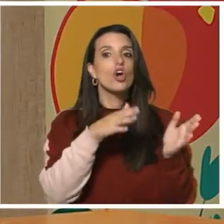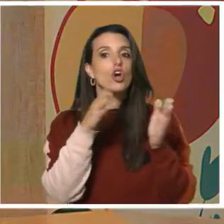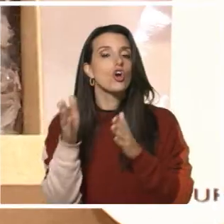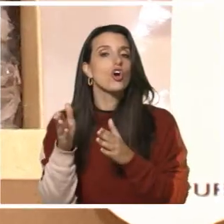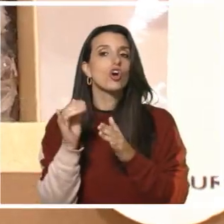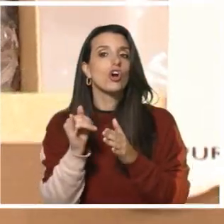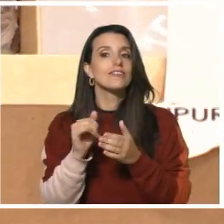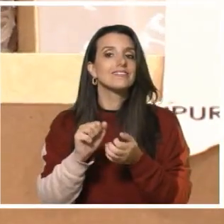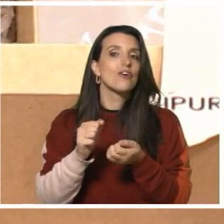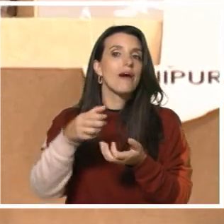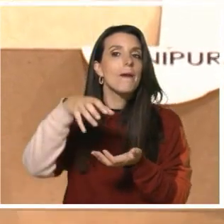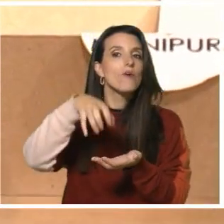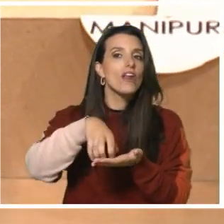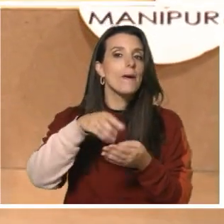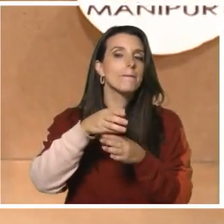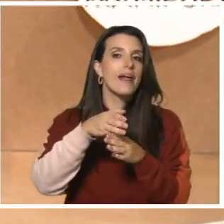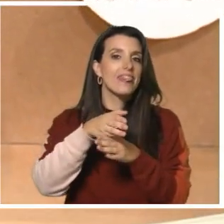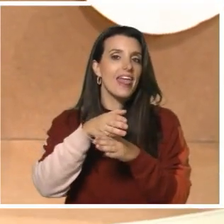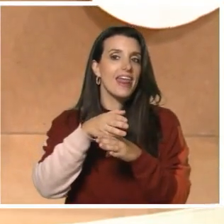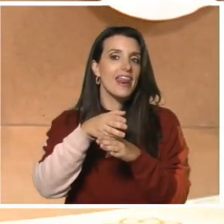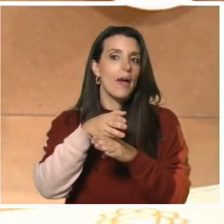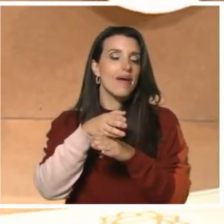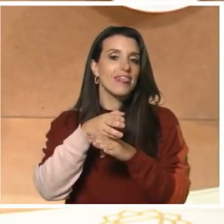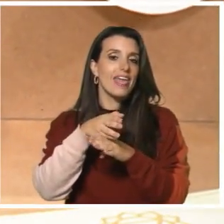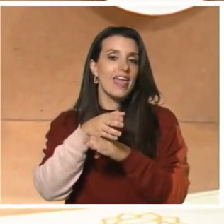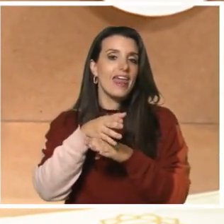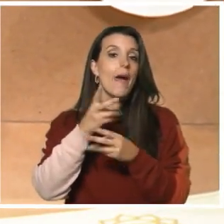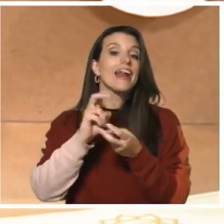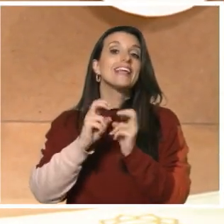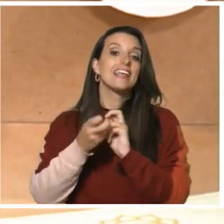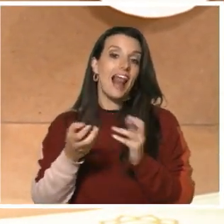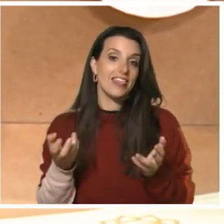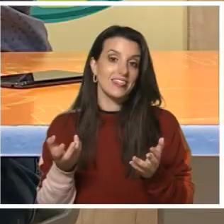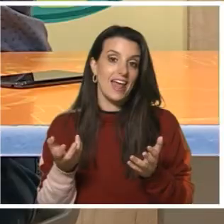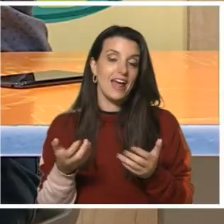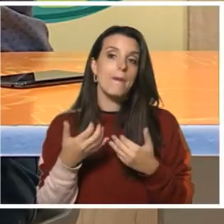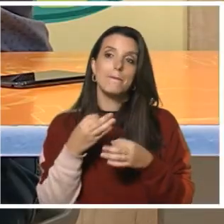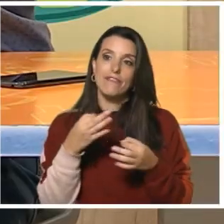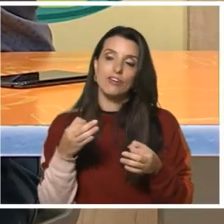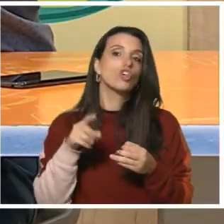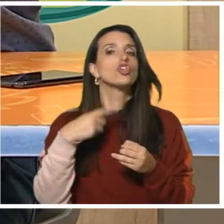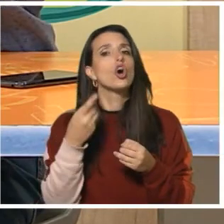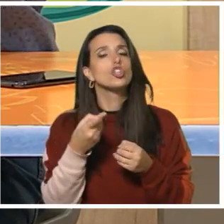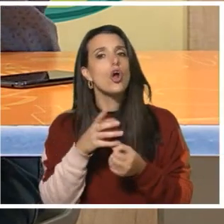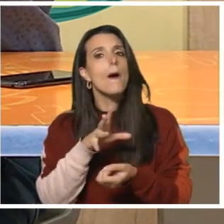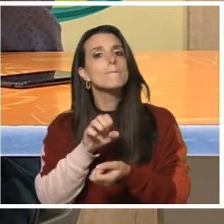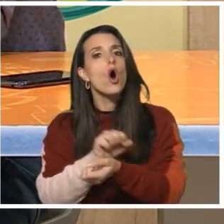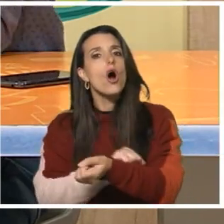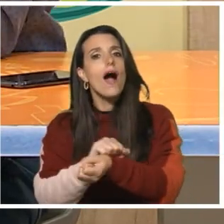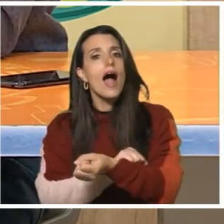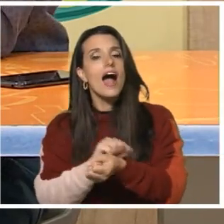viene con la jabonera. Con la jabonera. Que es de maderita, que es reciclada. Digamos, perfecto. ¿Y una esponja o